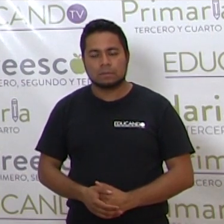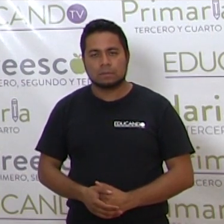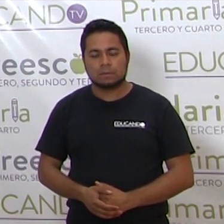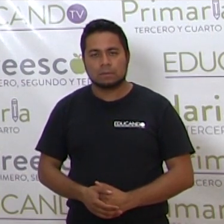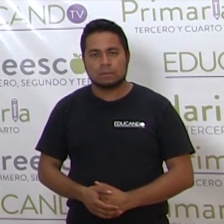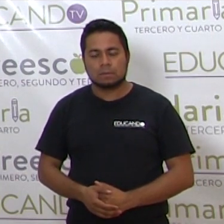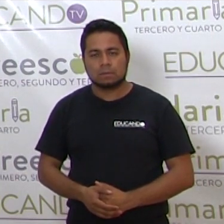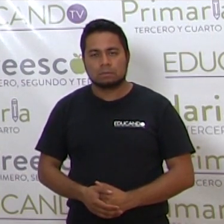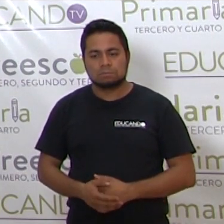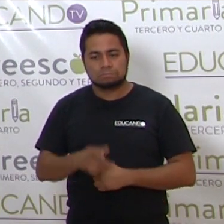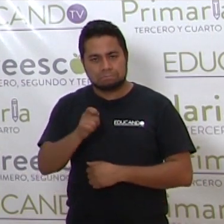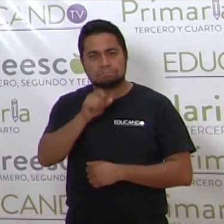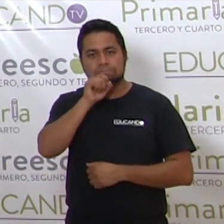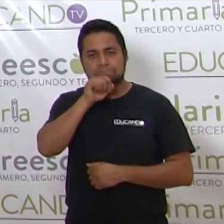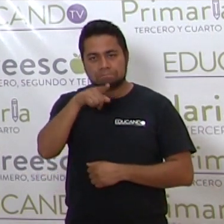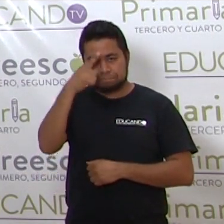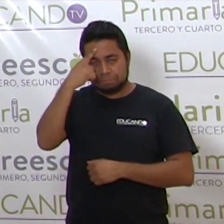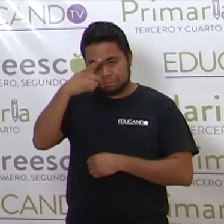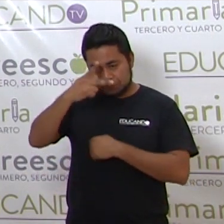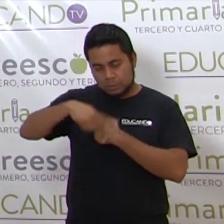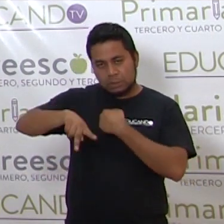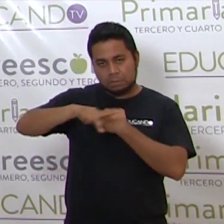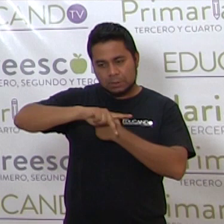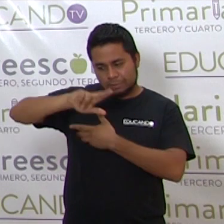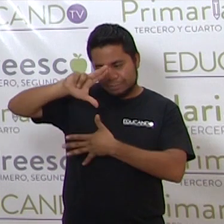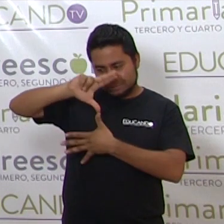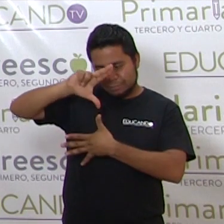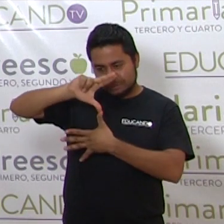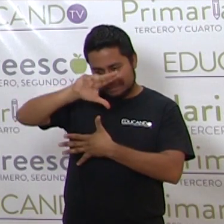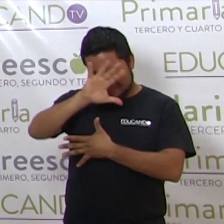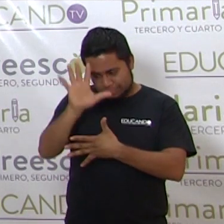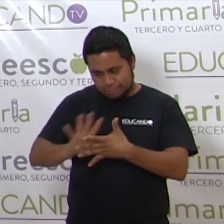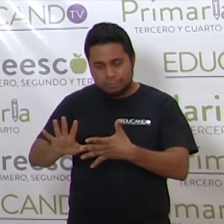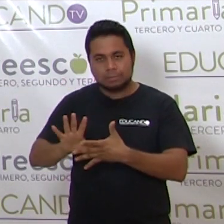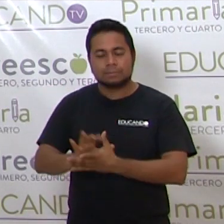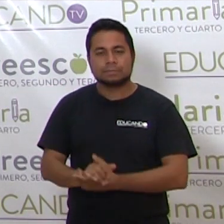que es también de países latinoamericanos